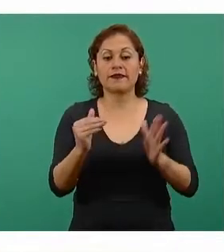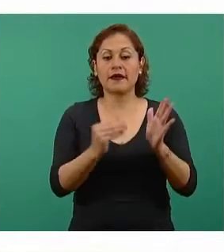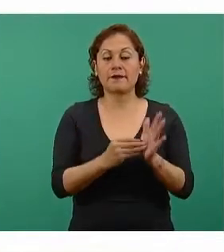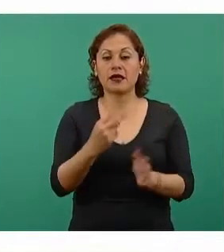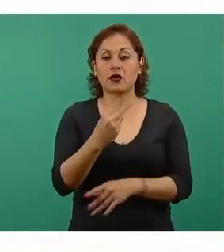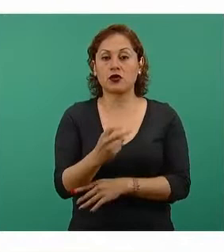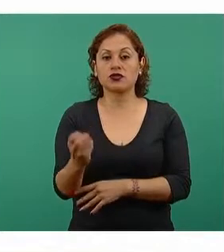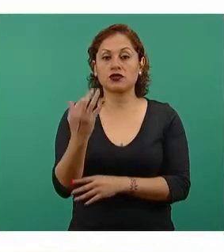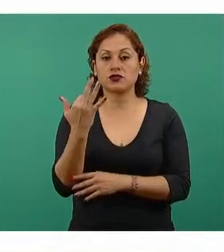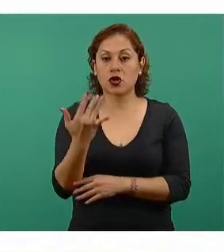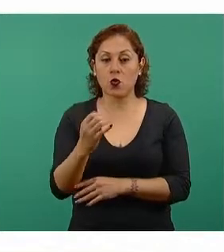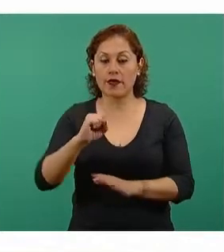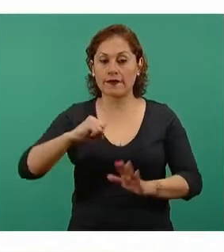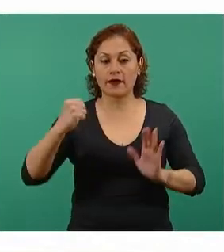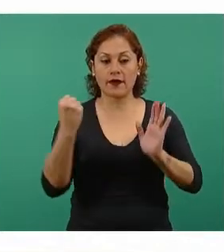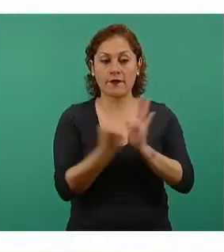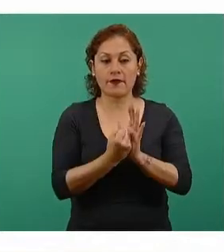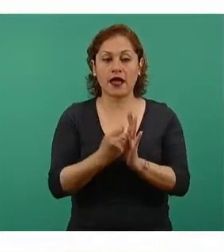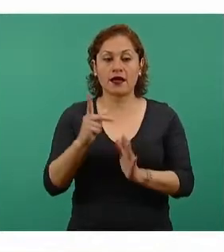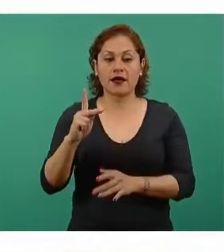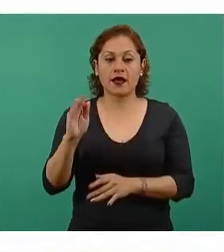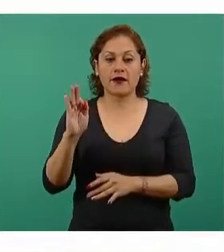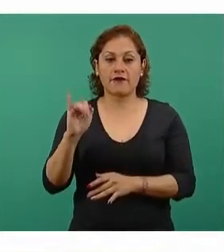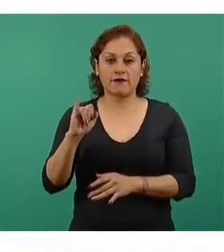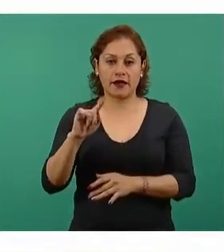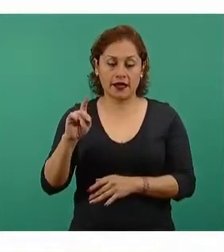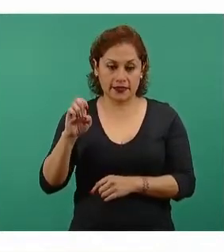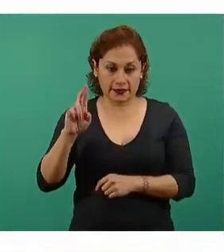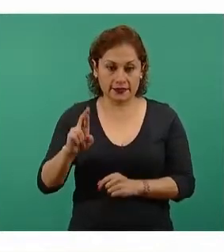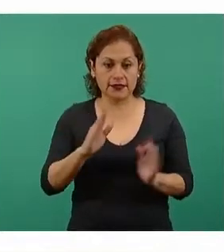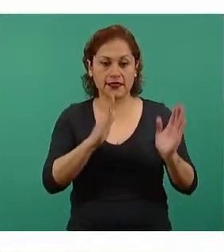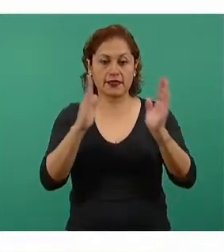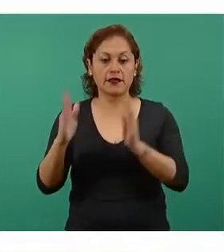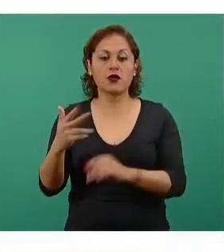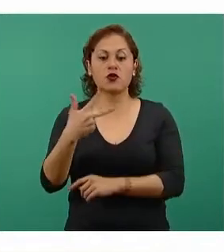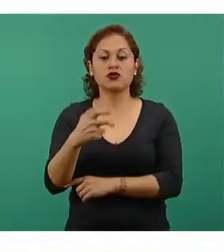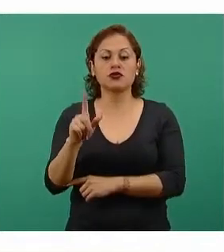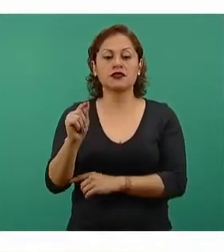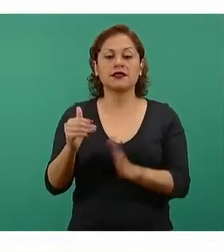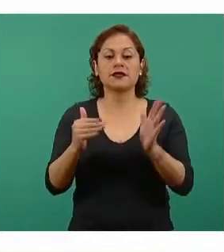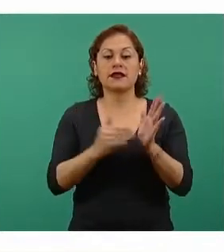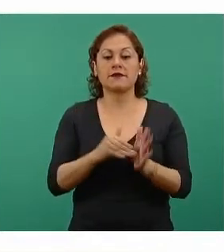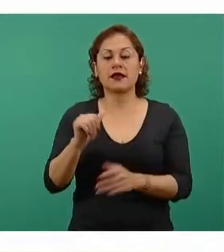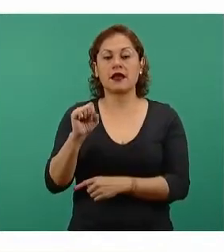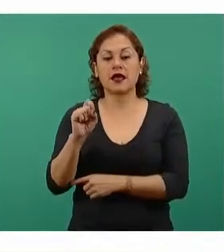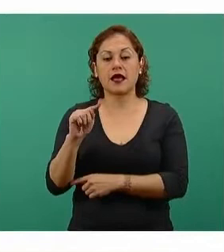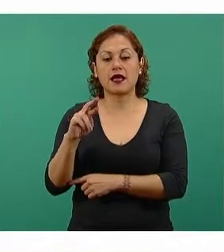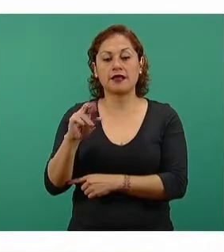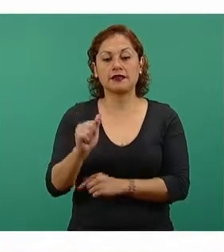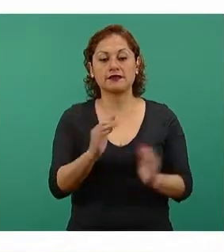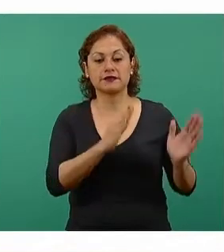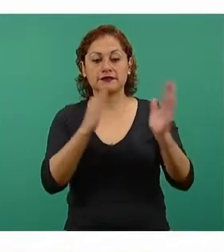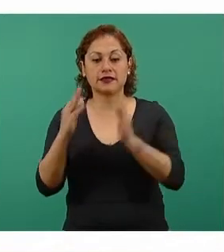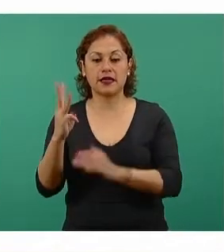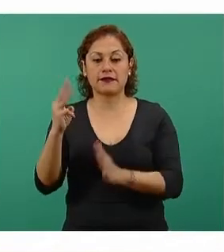3,890,250 de Pfizer, 870,000 de AstraZeneca, 3 millones de Sinovac y 400,000 de Sputnik